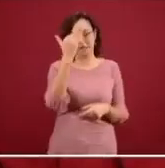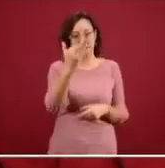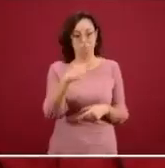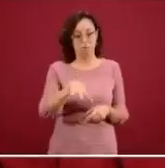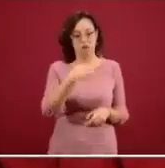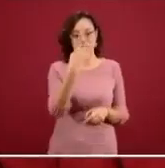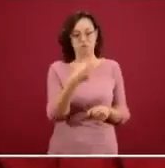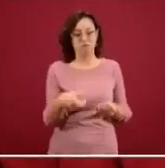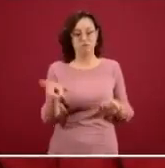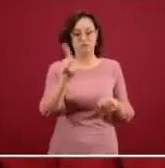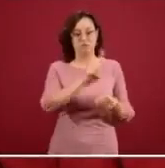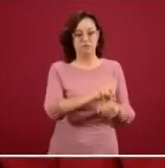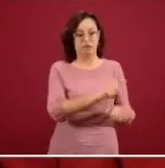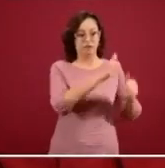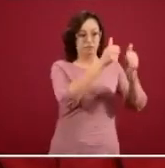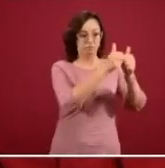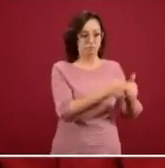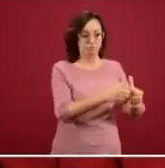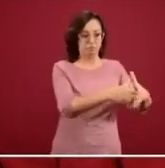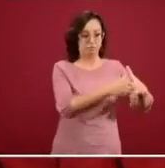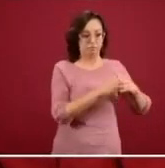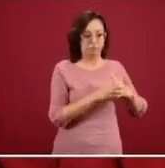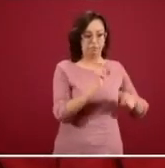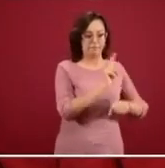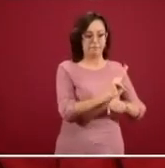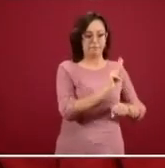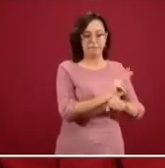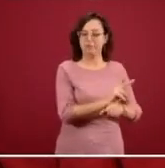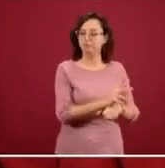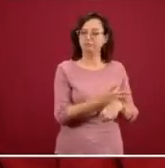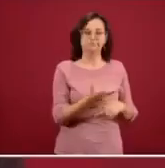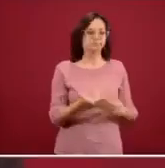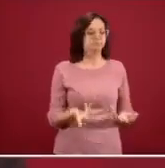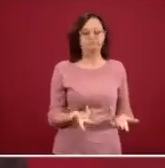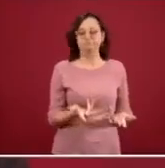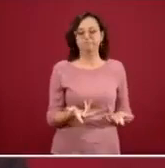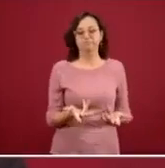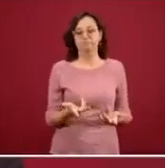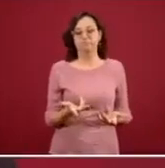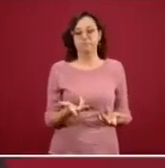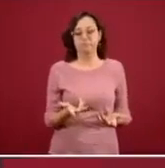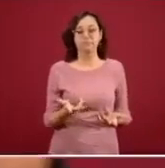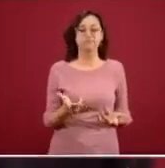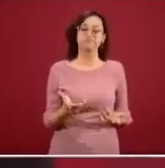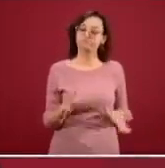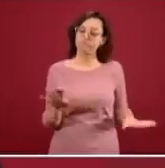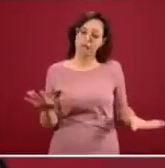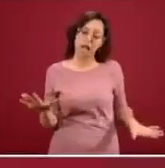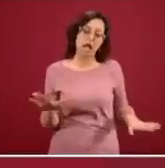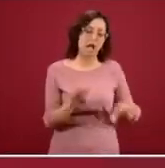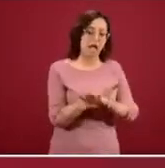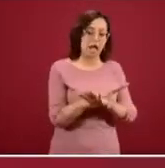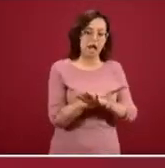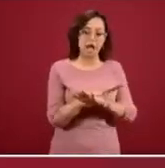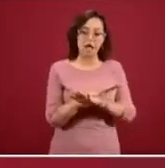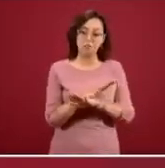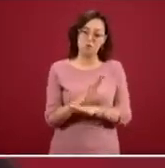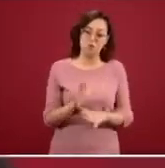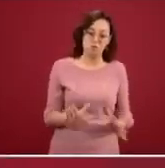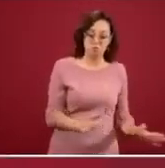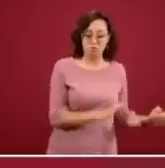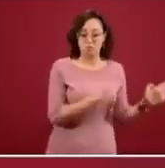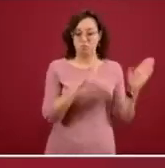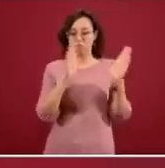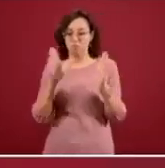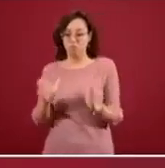14 días. Y entonces la medida necesita ser reemplazada con un proceso